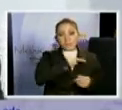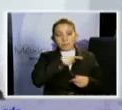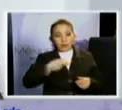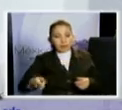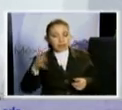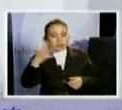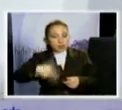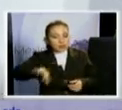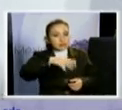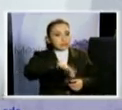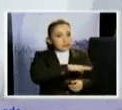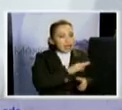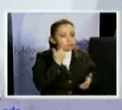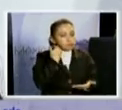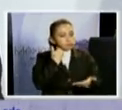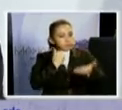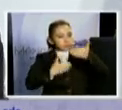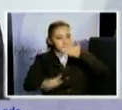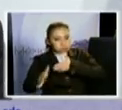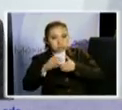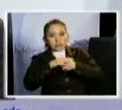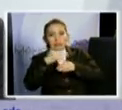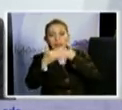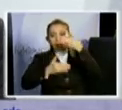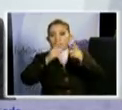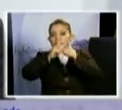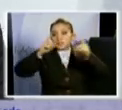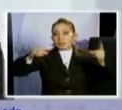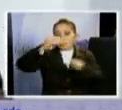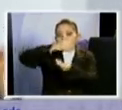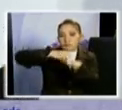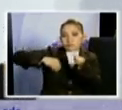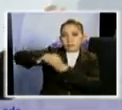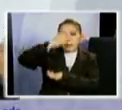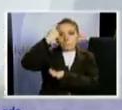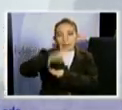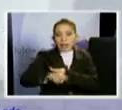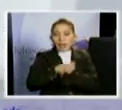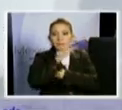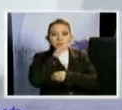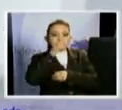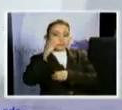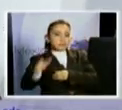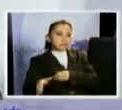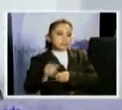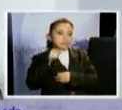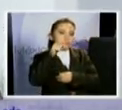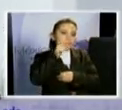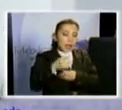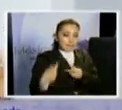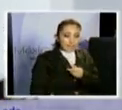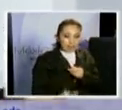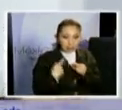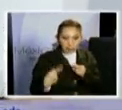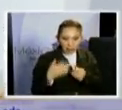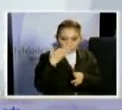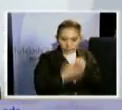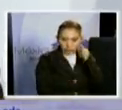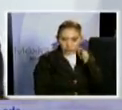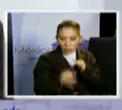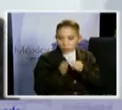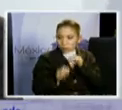y buscar el progreso de los pueblos y el desarrollo sostenible. Para contestar la pregunta que se hizo al final del